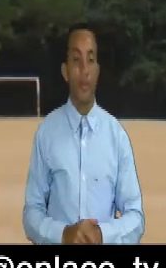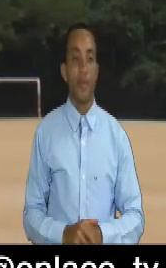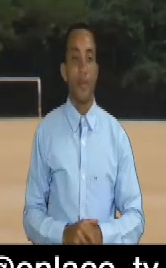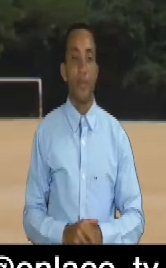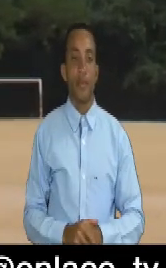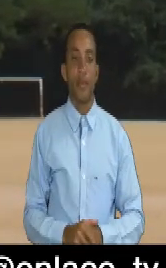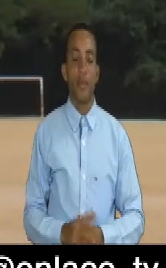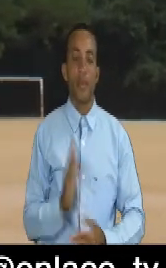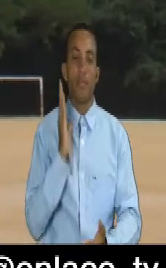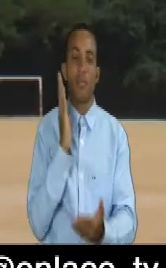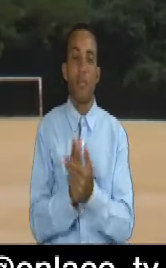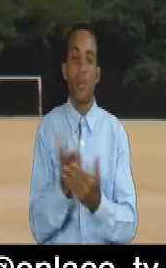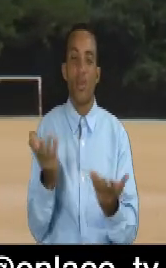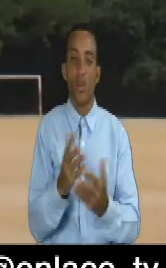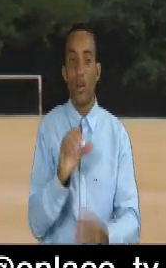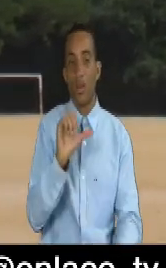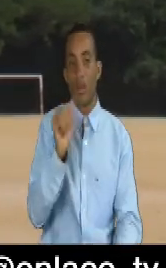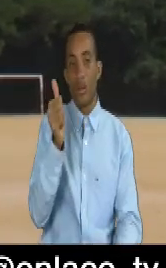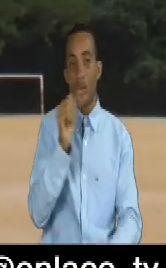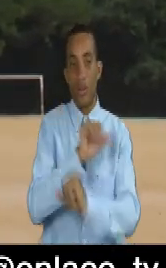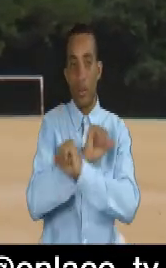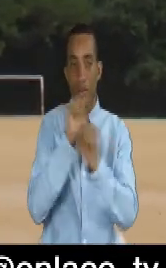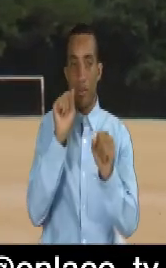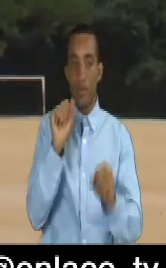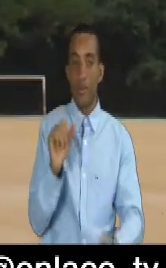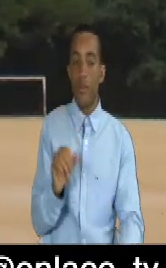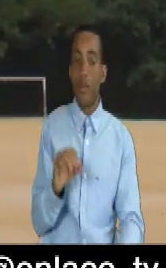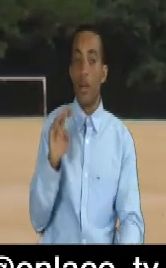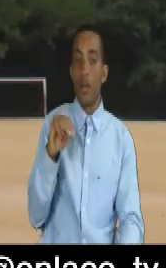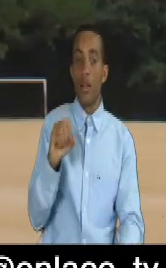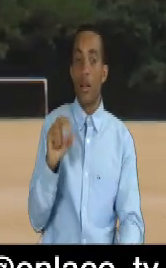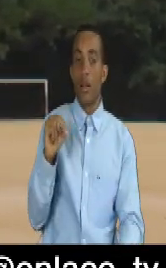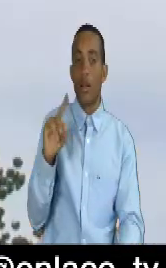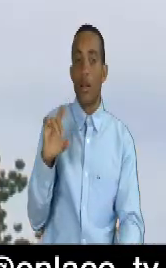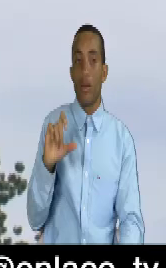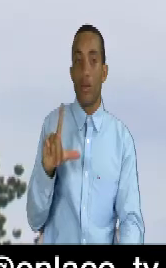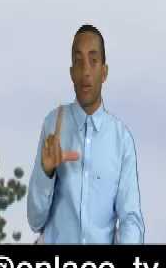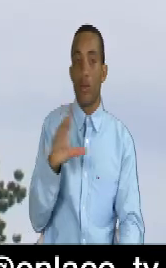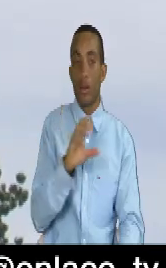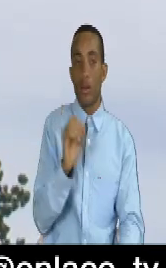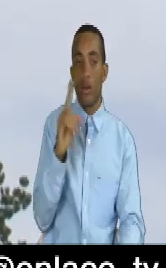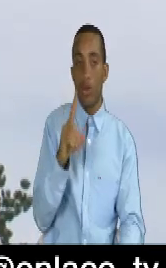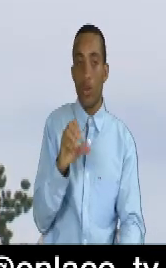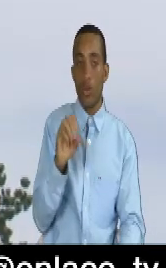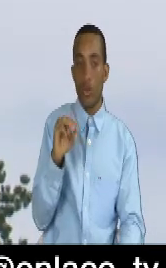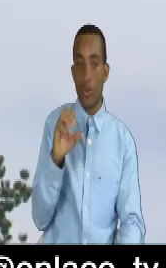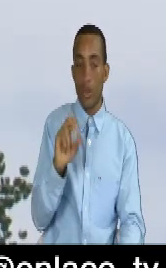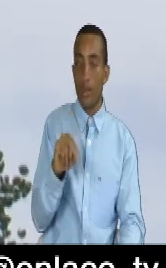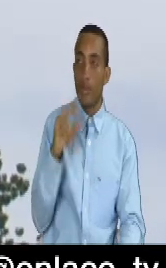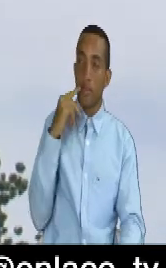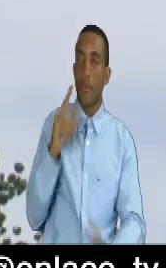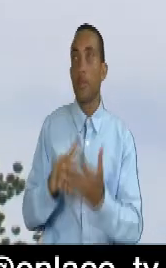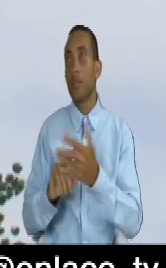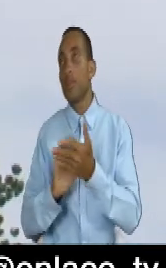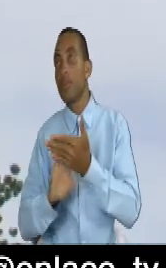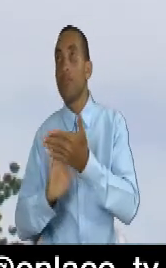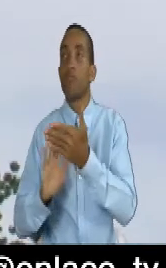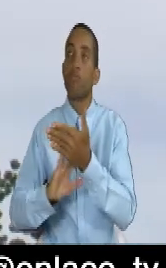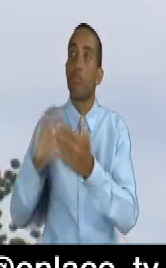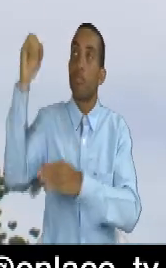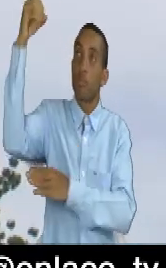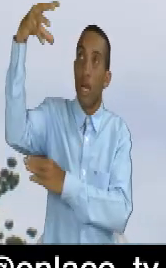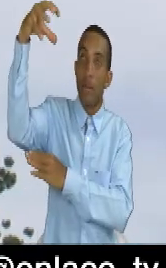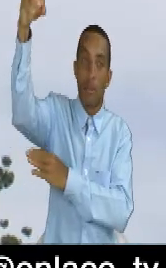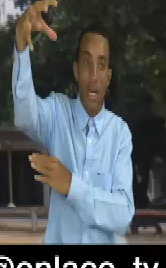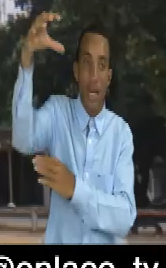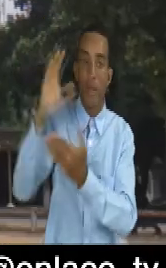se presentó hacia las 10 de la mañana cuando Manuel Osman Vero, de 45 años de edad, realizaba trabajos de mantenimiento a las iluminarias de la cancha polipolvo